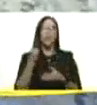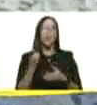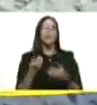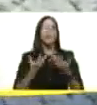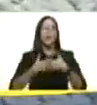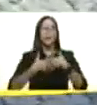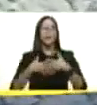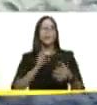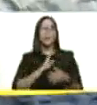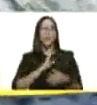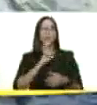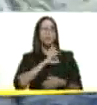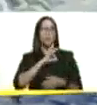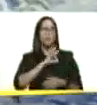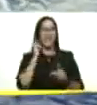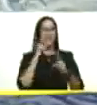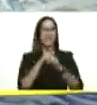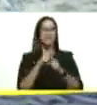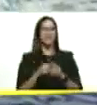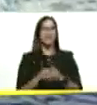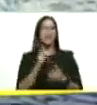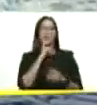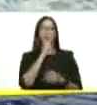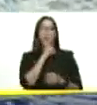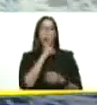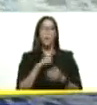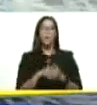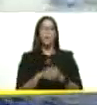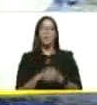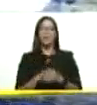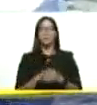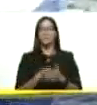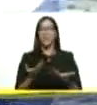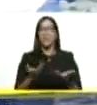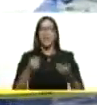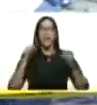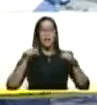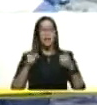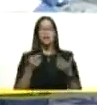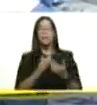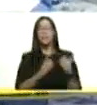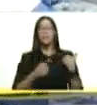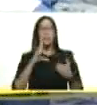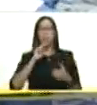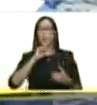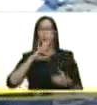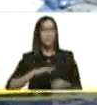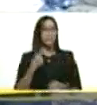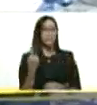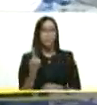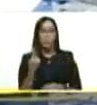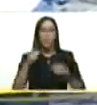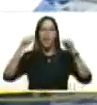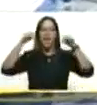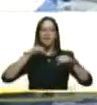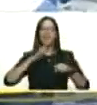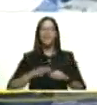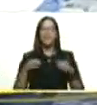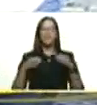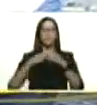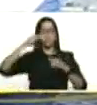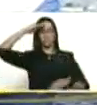social directa comunal que lleva por nombre Planta Nutrivida. Así que, presidente, usted no está solo. Aquí tiene a sus soldados y soldadas